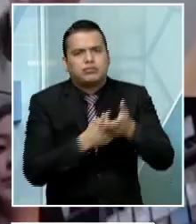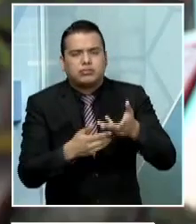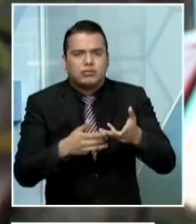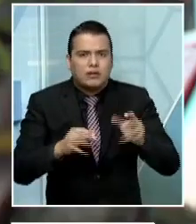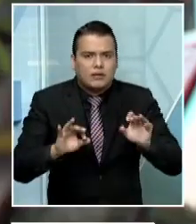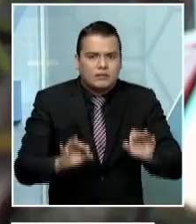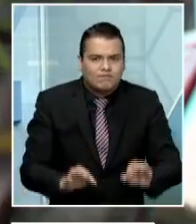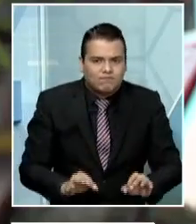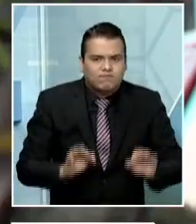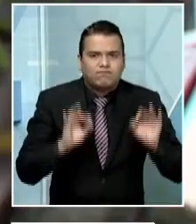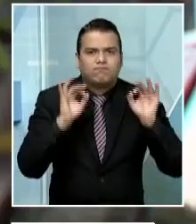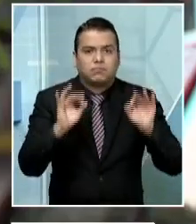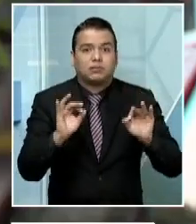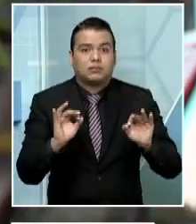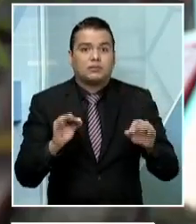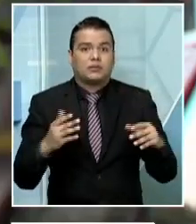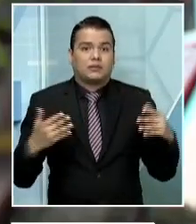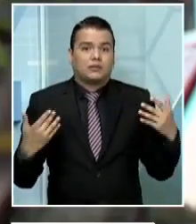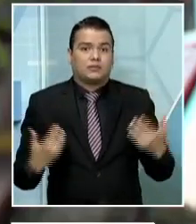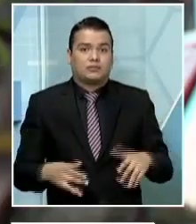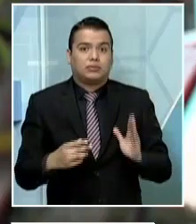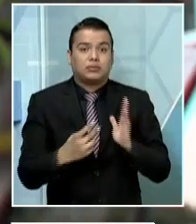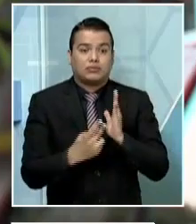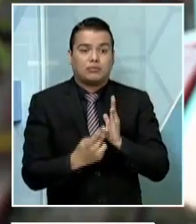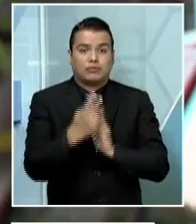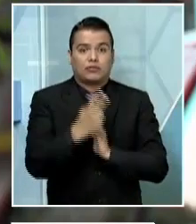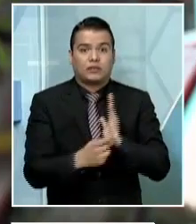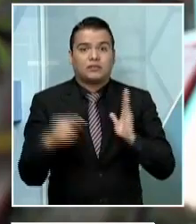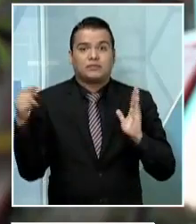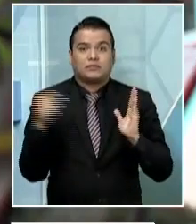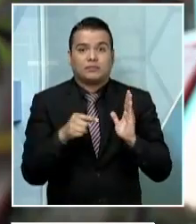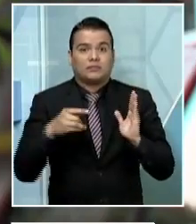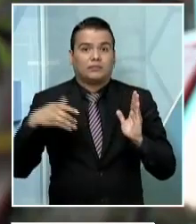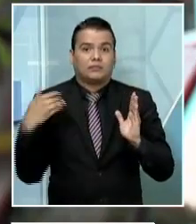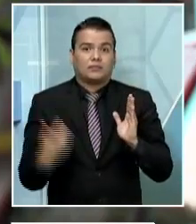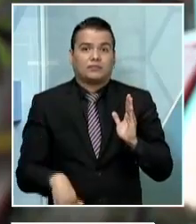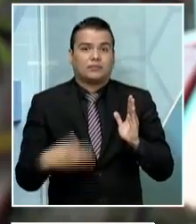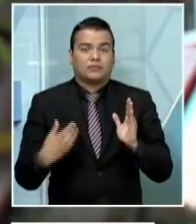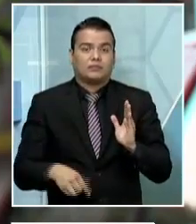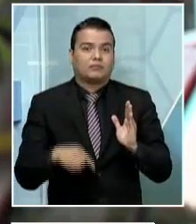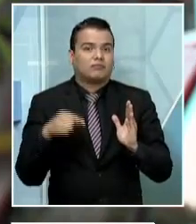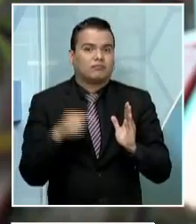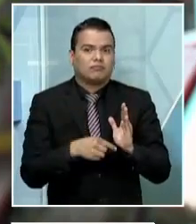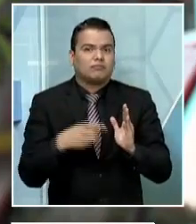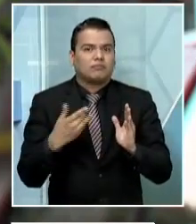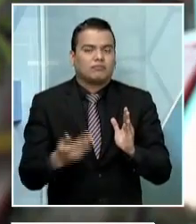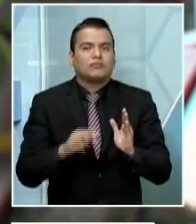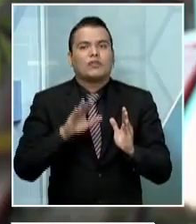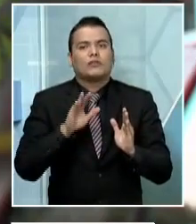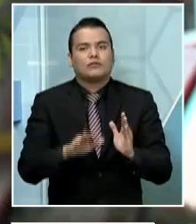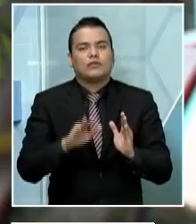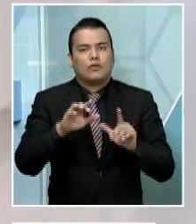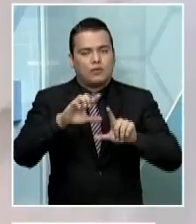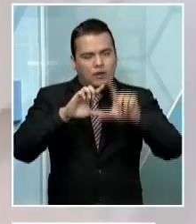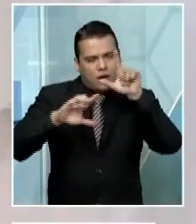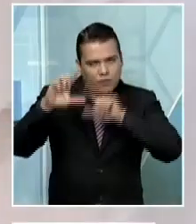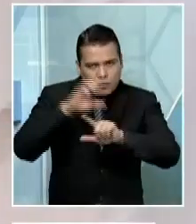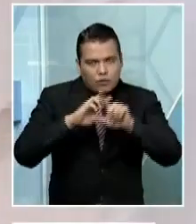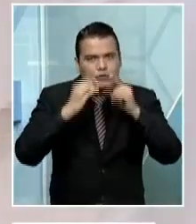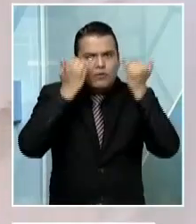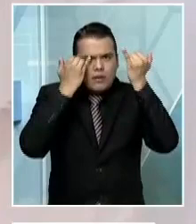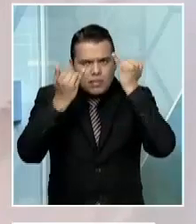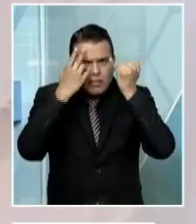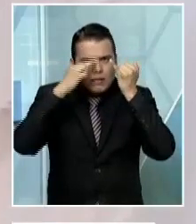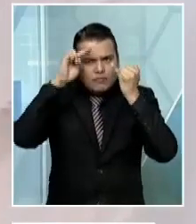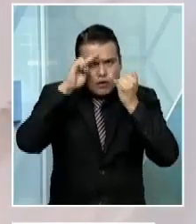compartir capacidades. Ese proyecto lo convertimos en Colab, el Laboratorio de Innovación Educativa. El